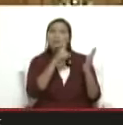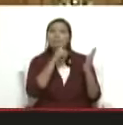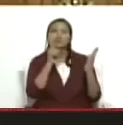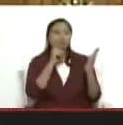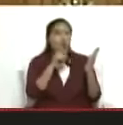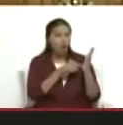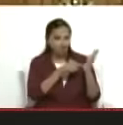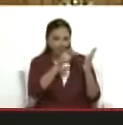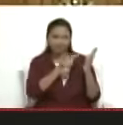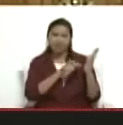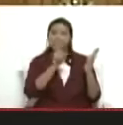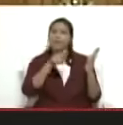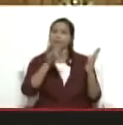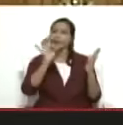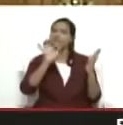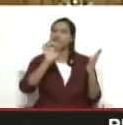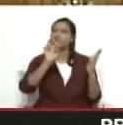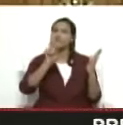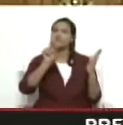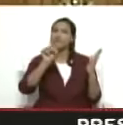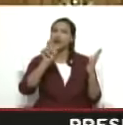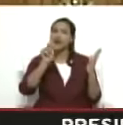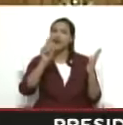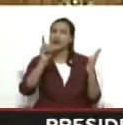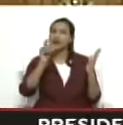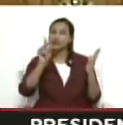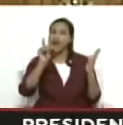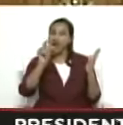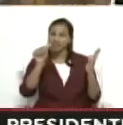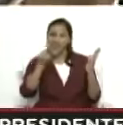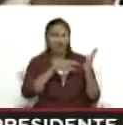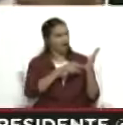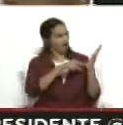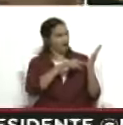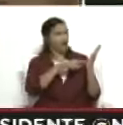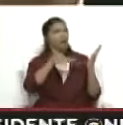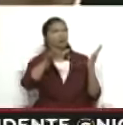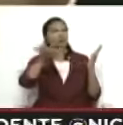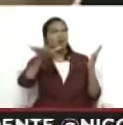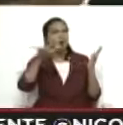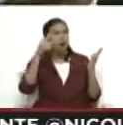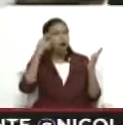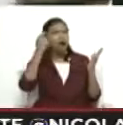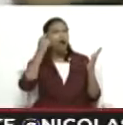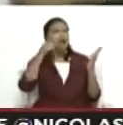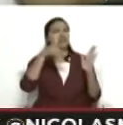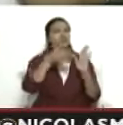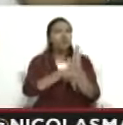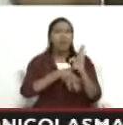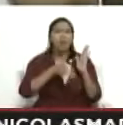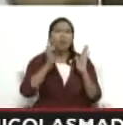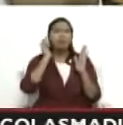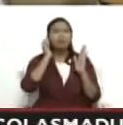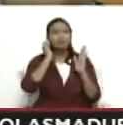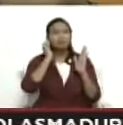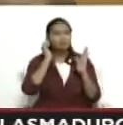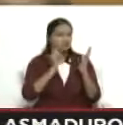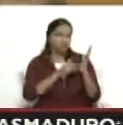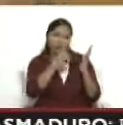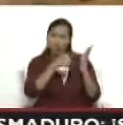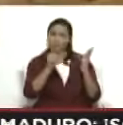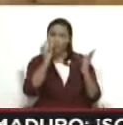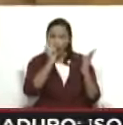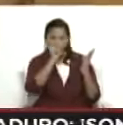Fernández que andaba por monómeros. Usted no es la que andaba por monómeros ahora. El robo continuado. Un tal Edgar Quijada,